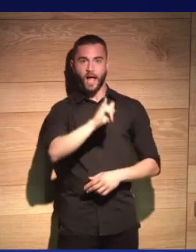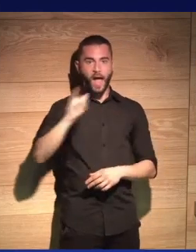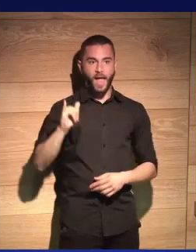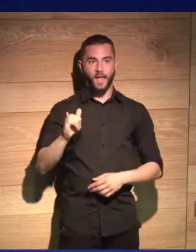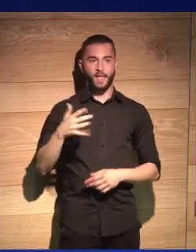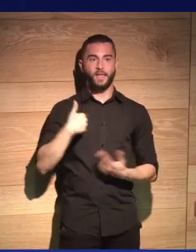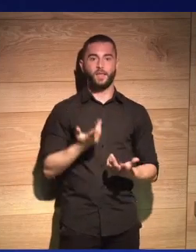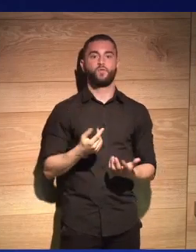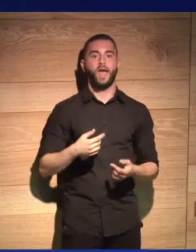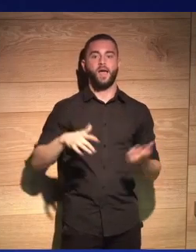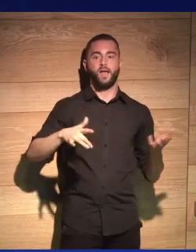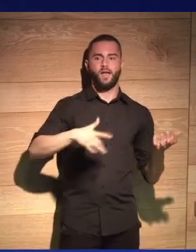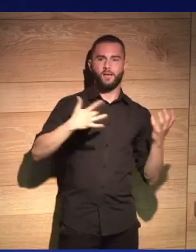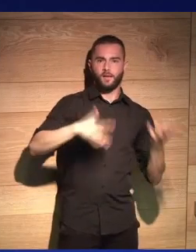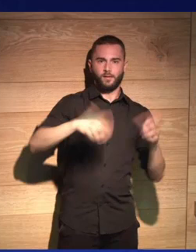en forma de guitarra.